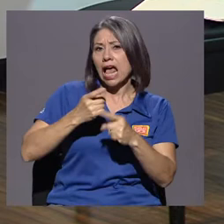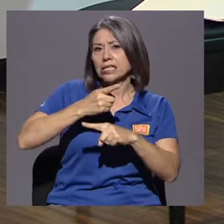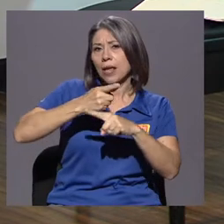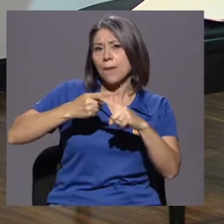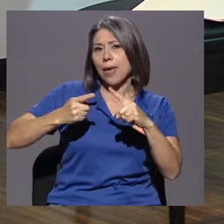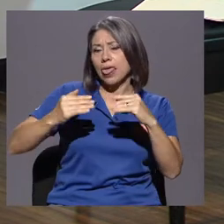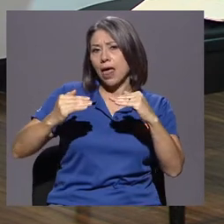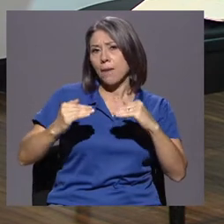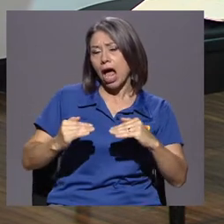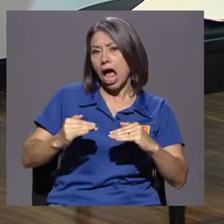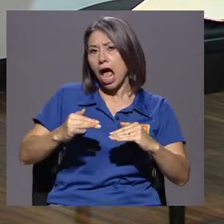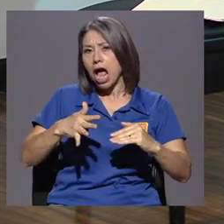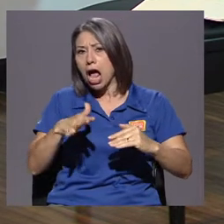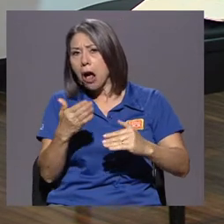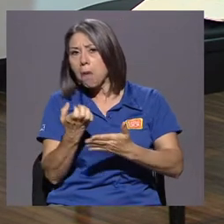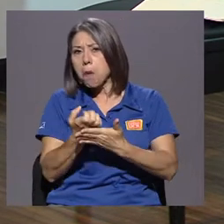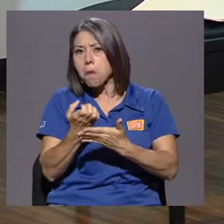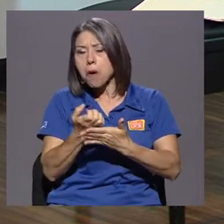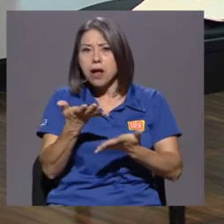verdad